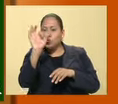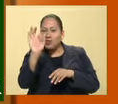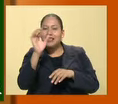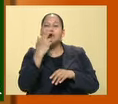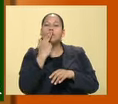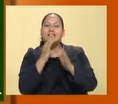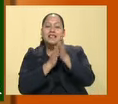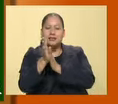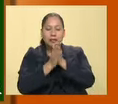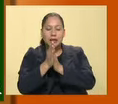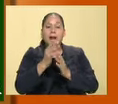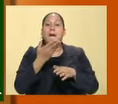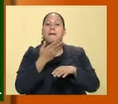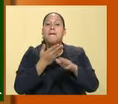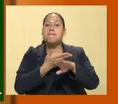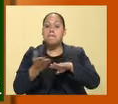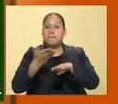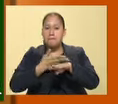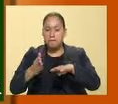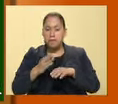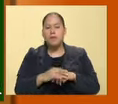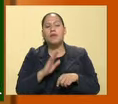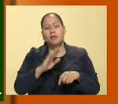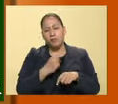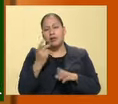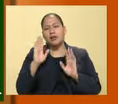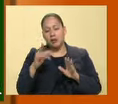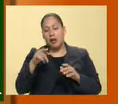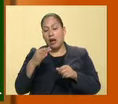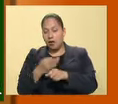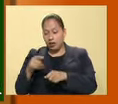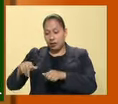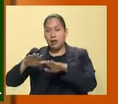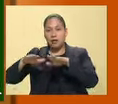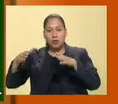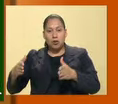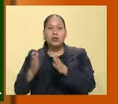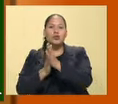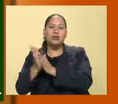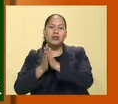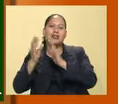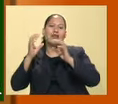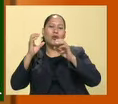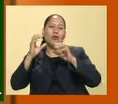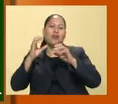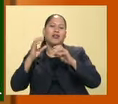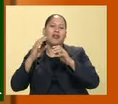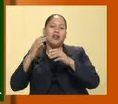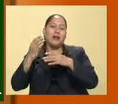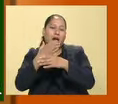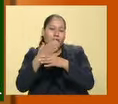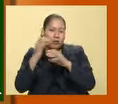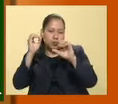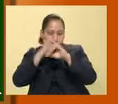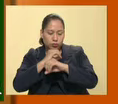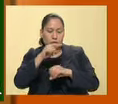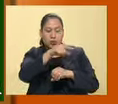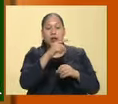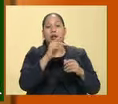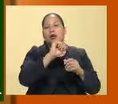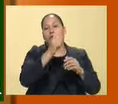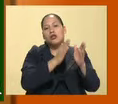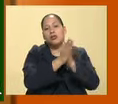blanco. Uh-huh. ¿Por qué lo puse blanco? Porque ya tenemos acá el chocolate oscuro, entonces claro. Para darle mezcla, ¿no? Le vamos a